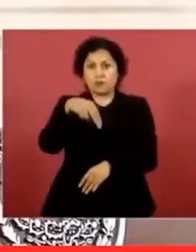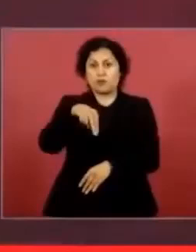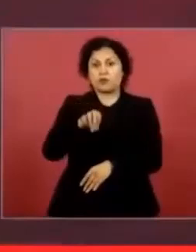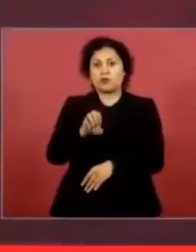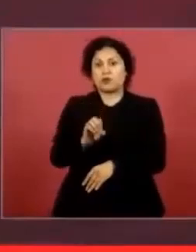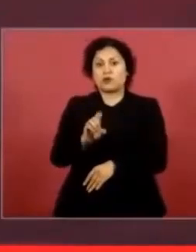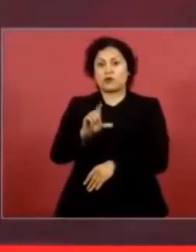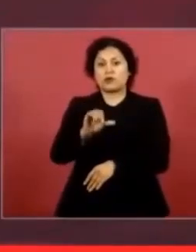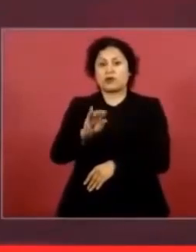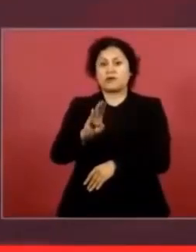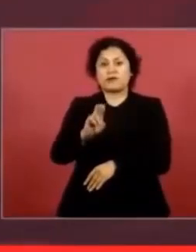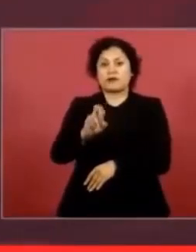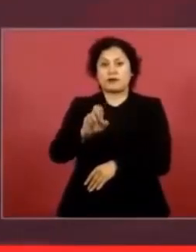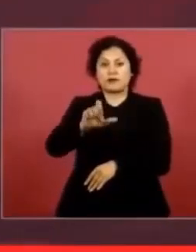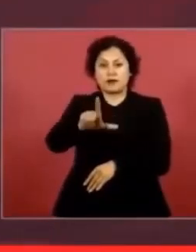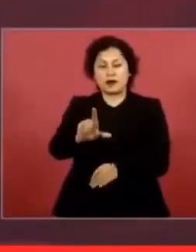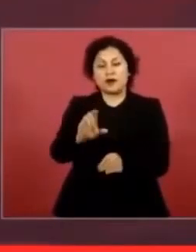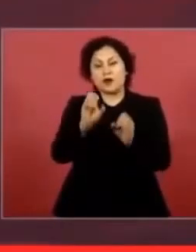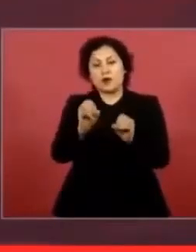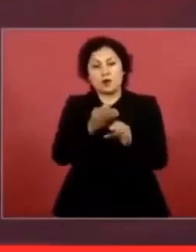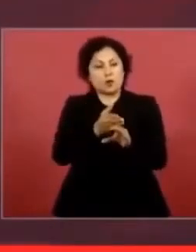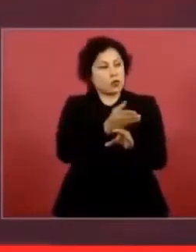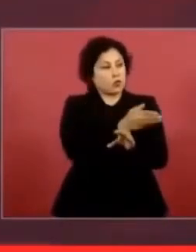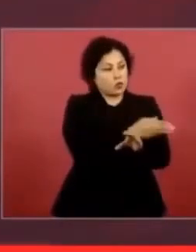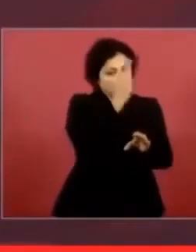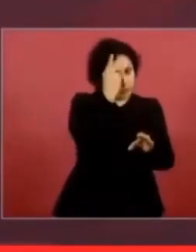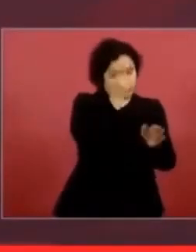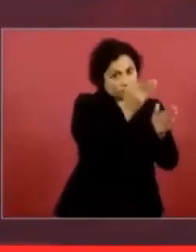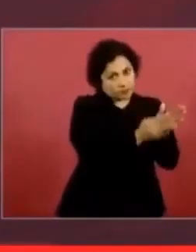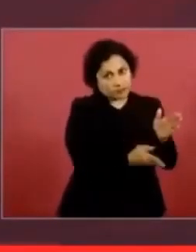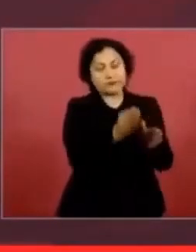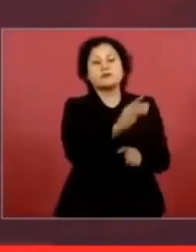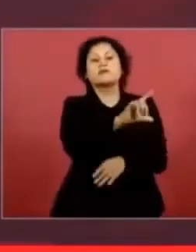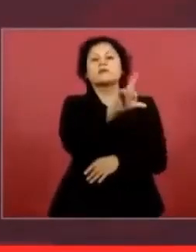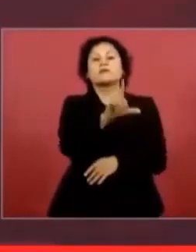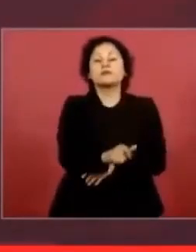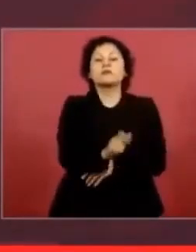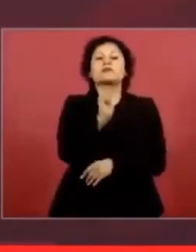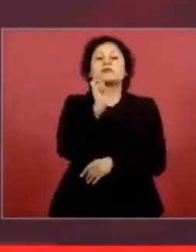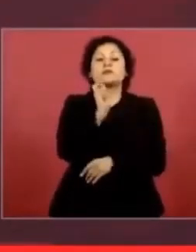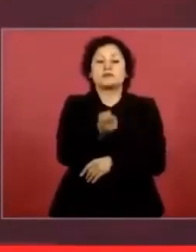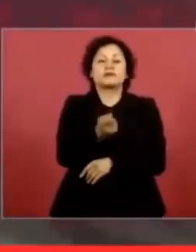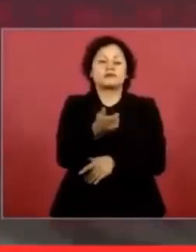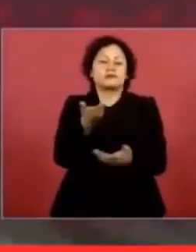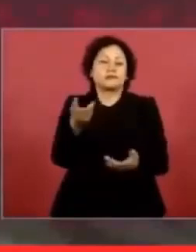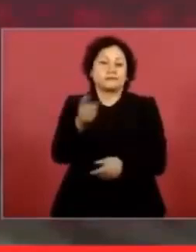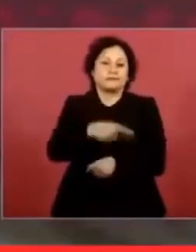para la aplicación de la política de pillaje, crearon